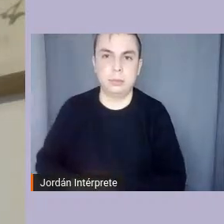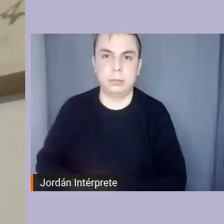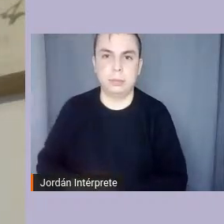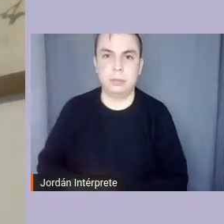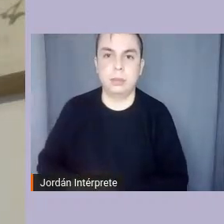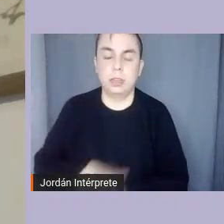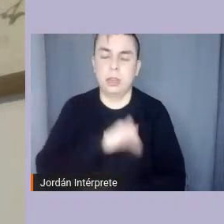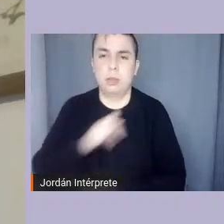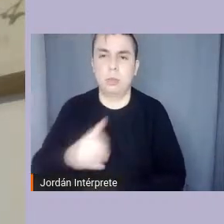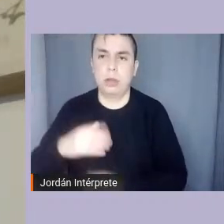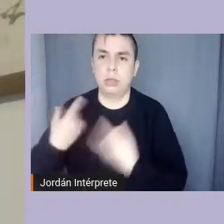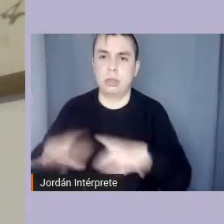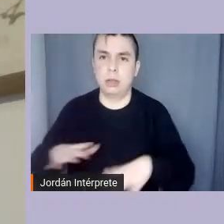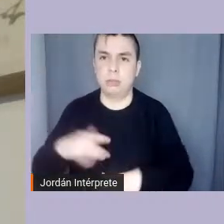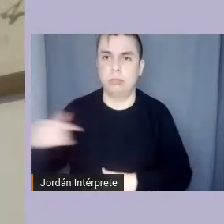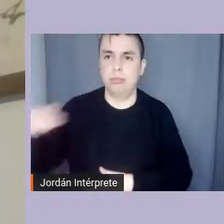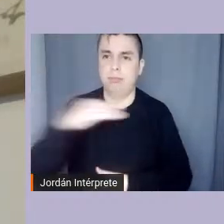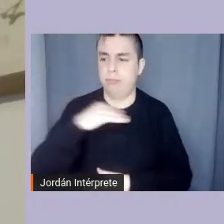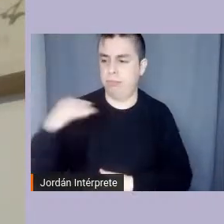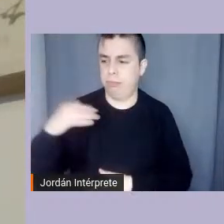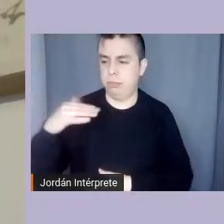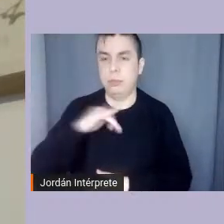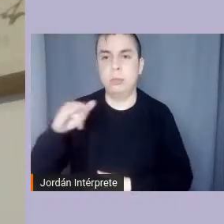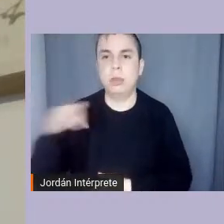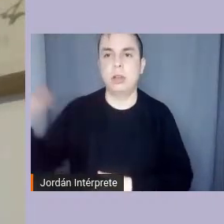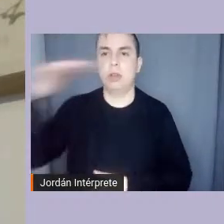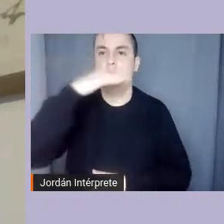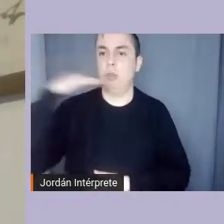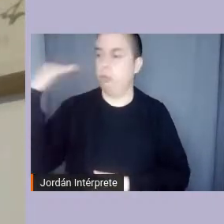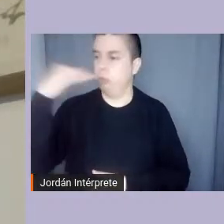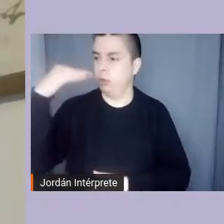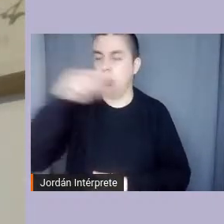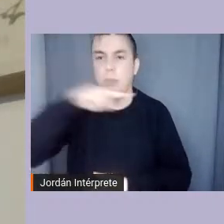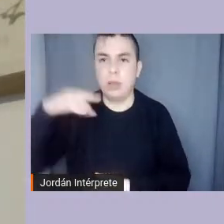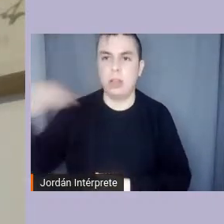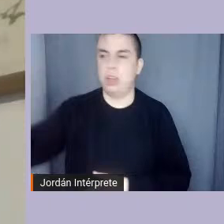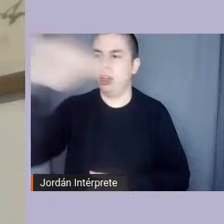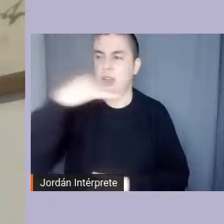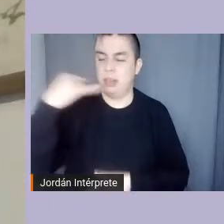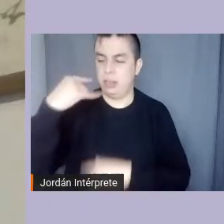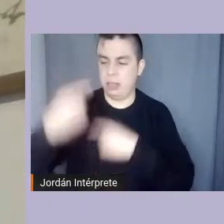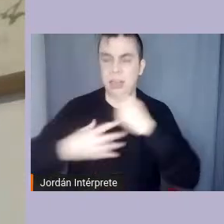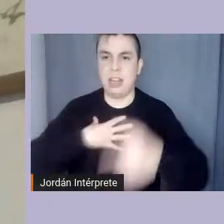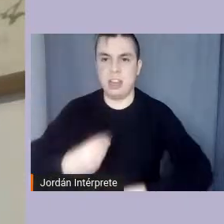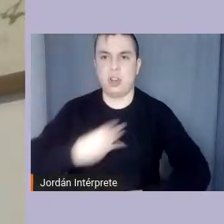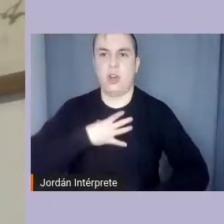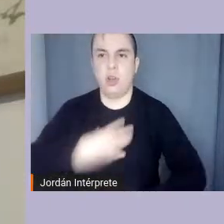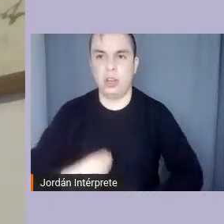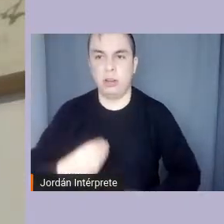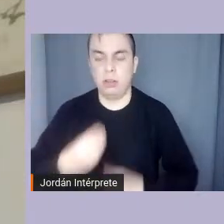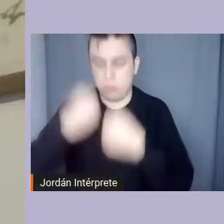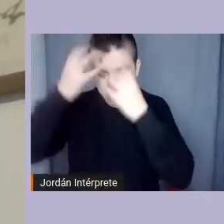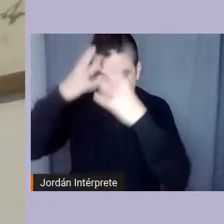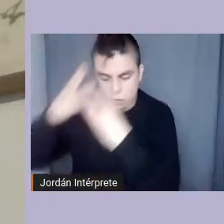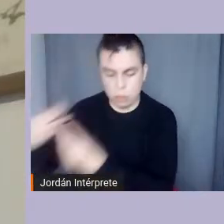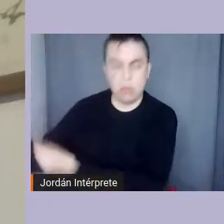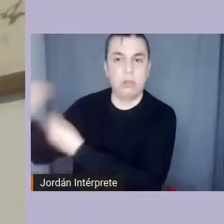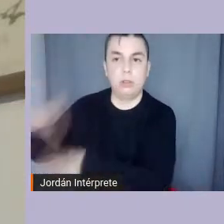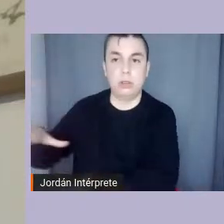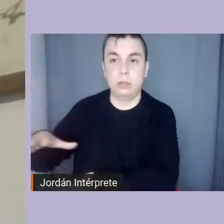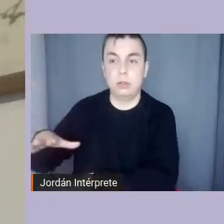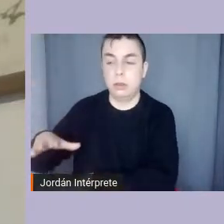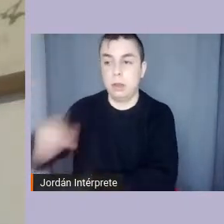generaciones y no las recordamos, pero hay mucha música de hoy lista para que